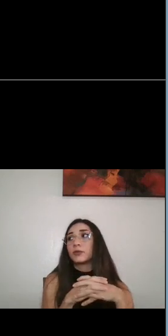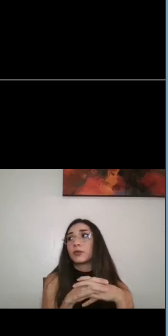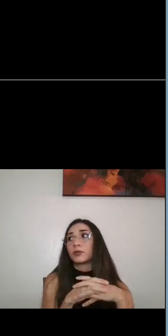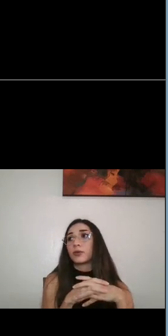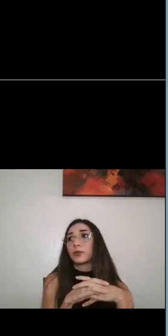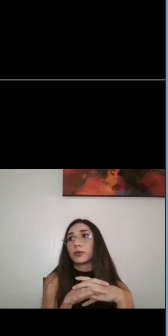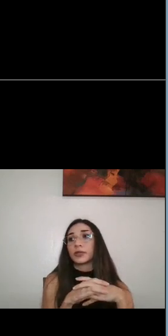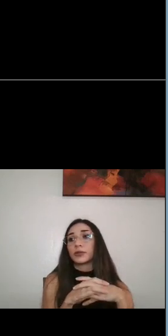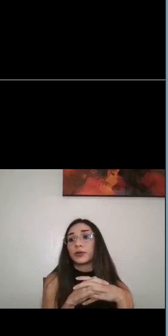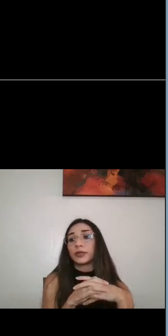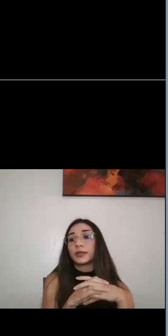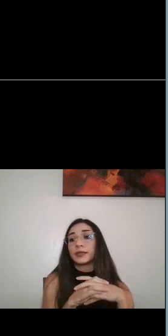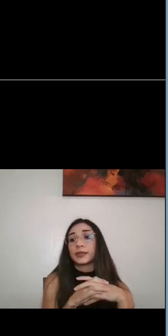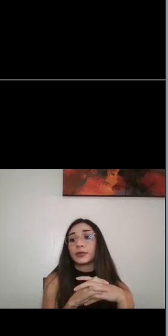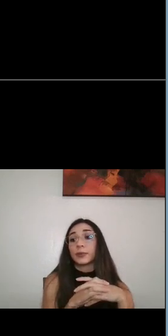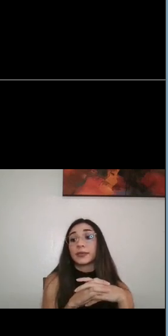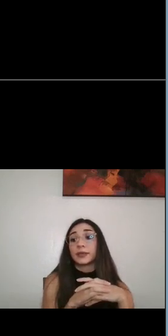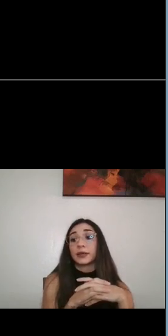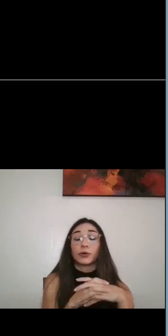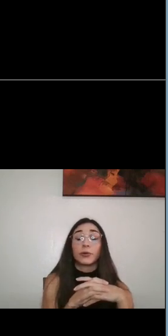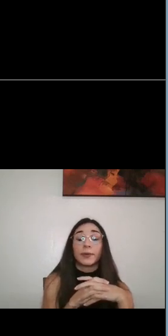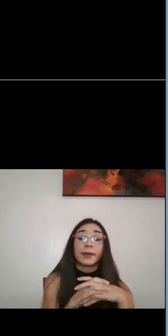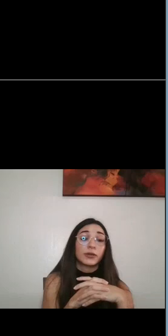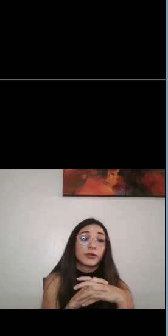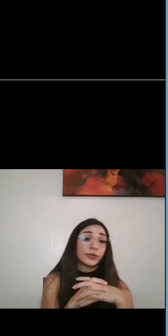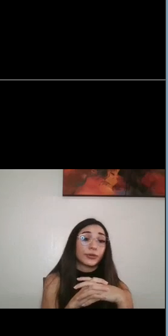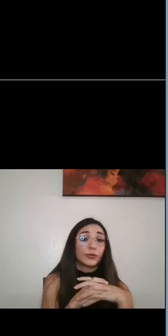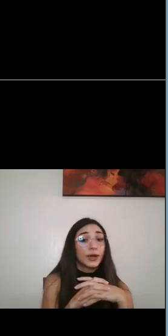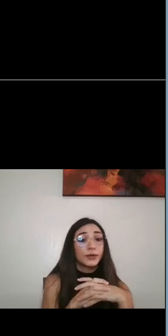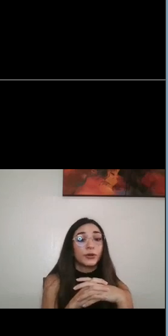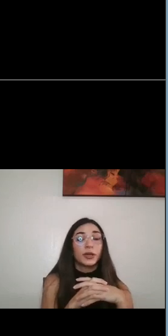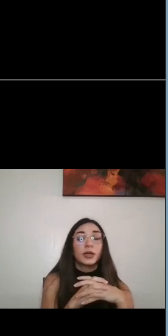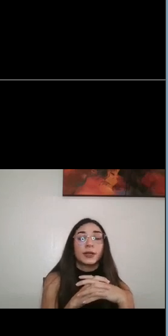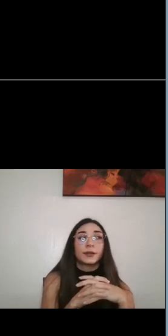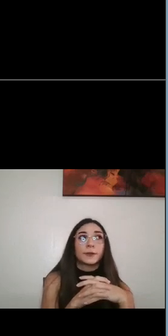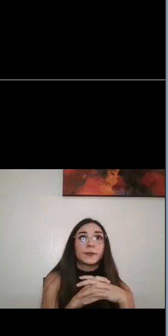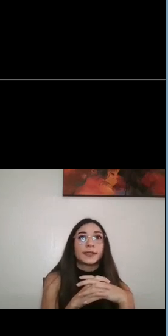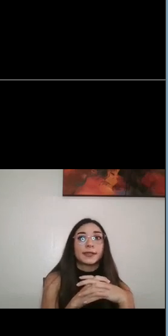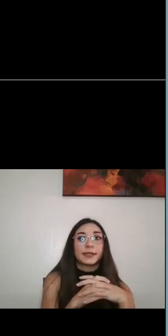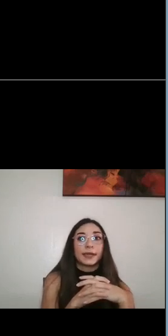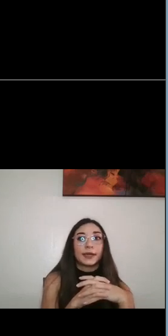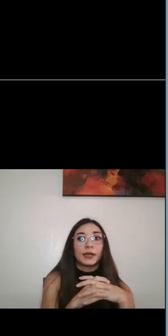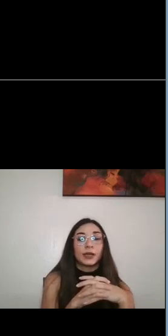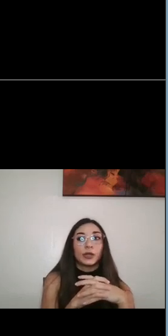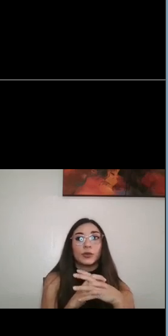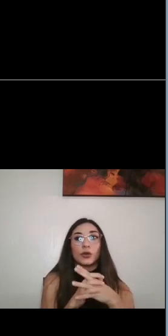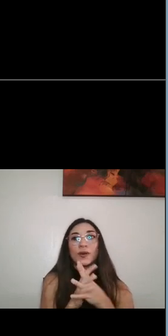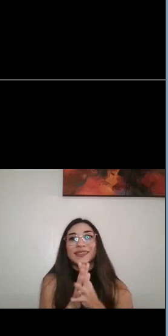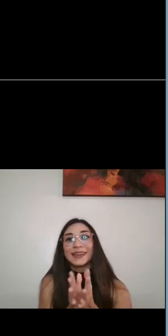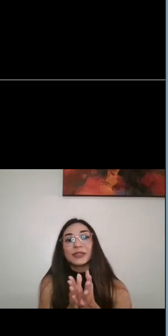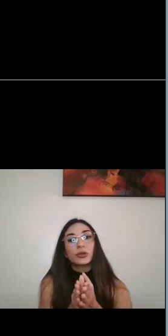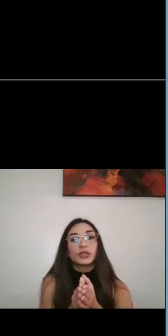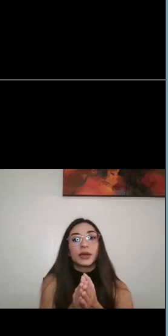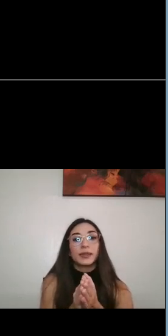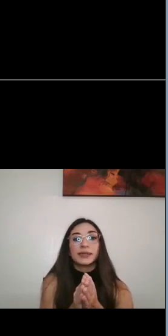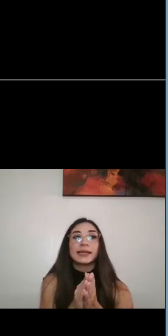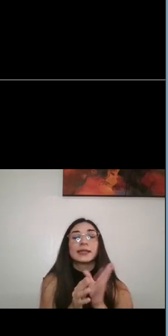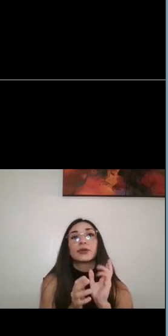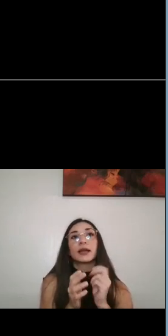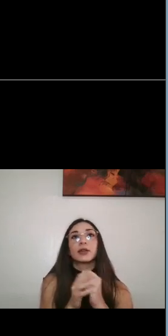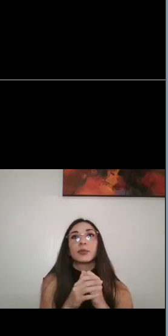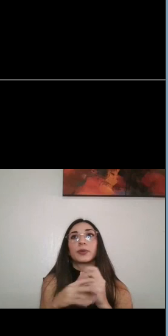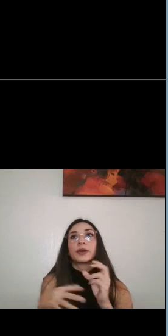común con procesos de otitis y es una paciente que va a ocupar más de una evaluación en un año. Entonces, no va a ser exclusivamente, ya